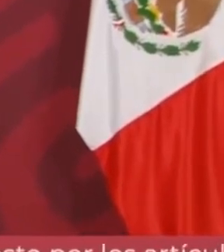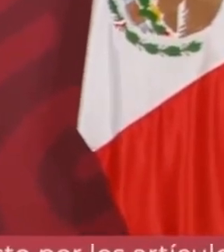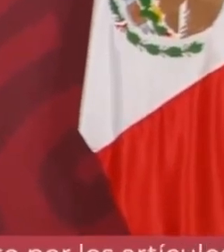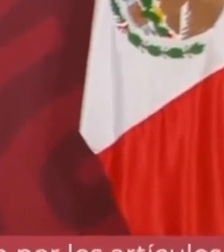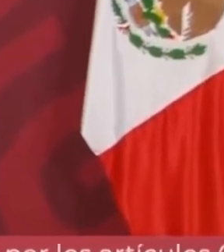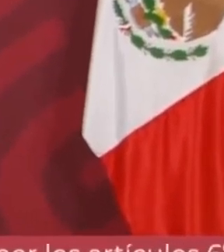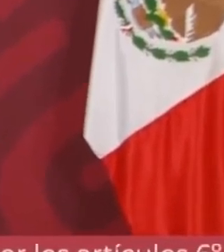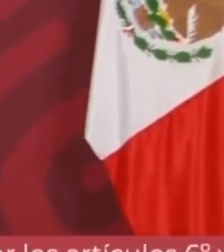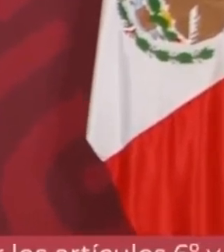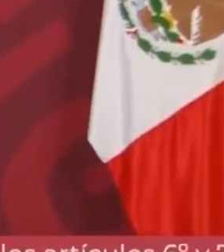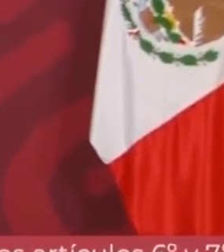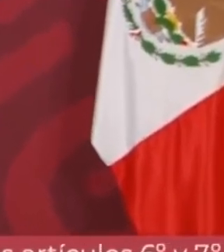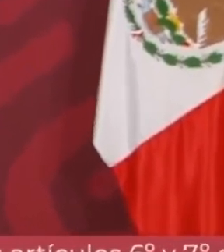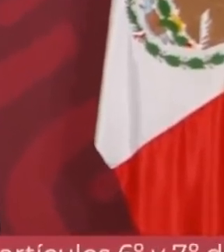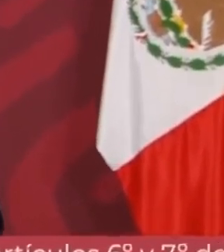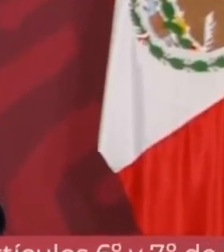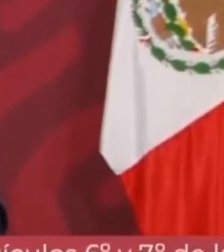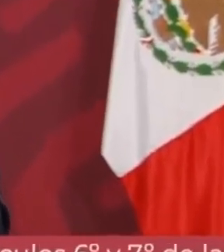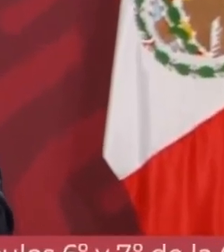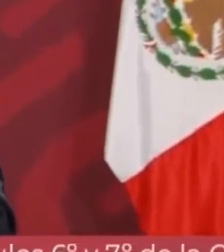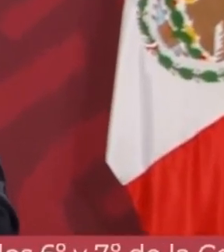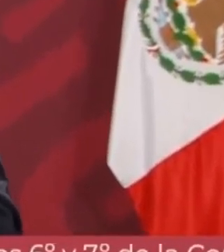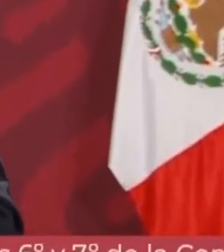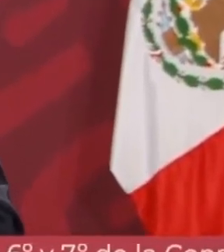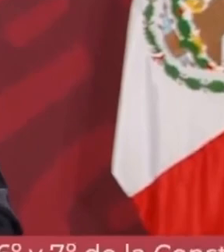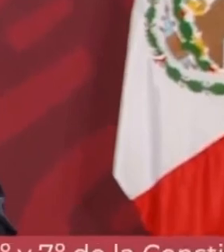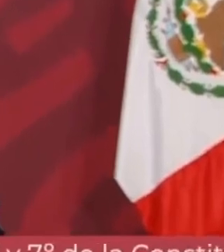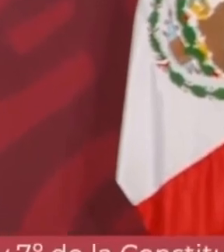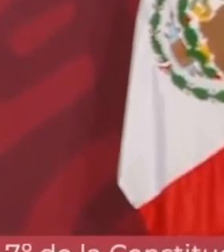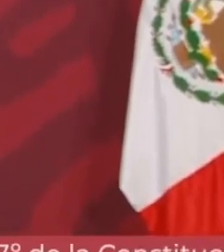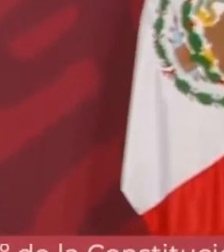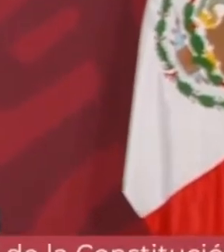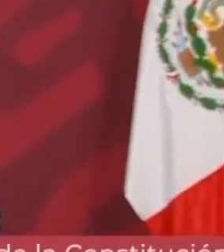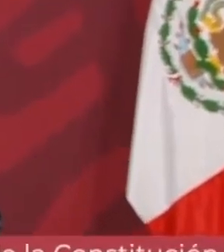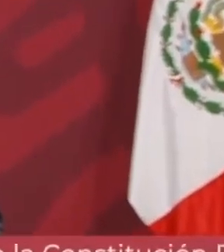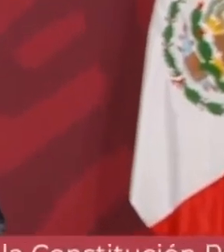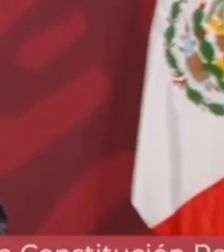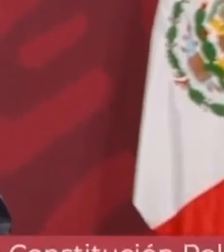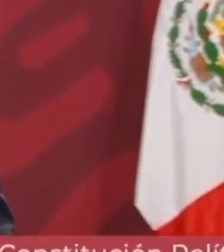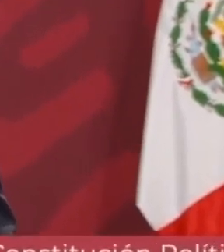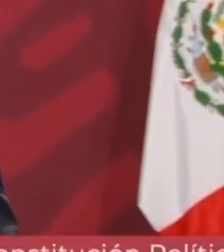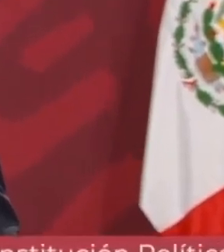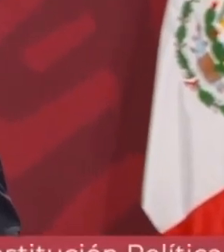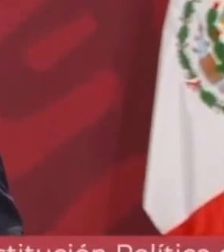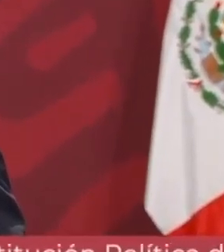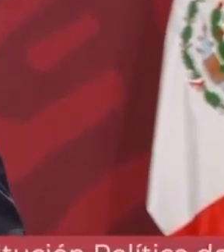Y manifestaron que van a apoyar a las empresas